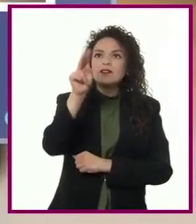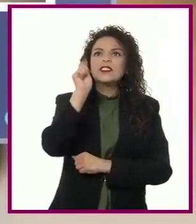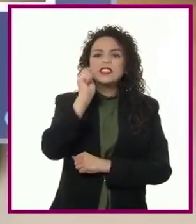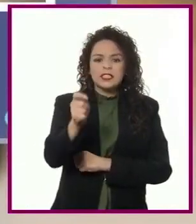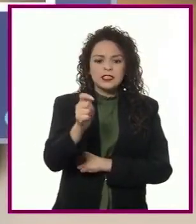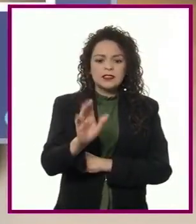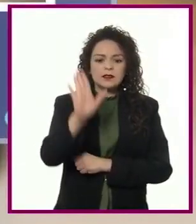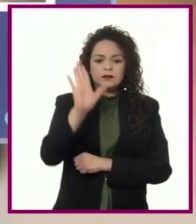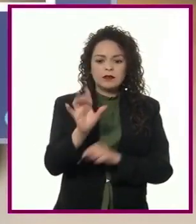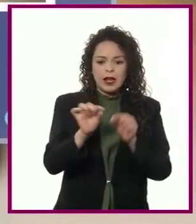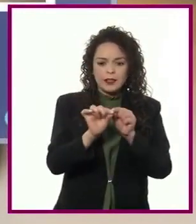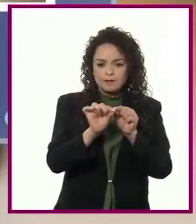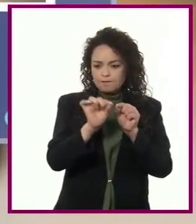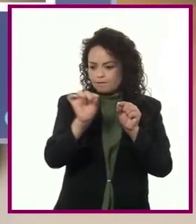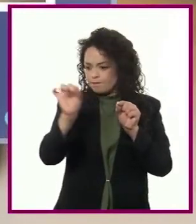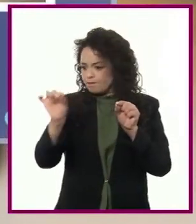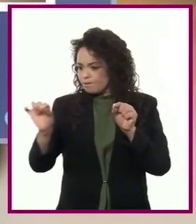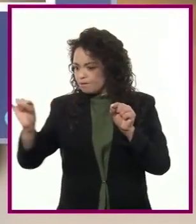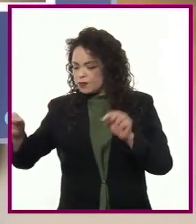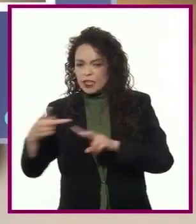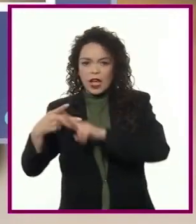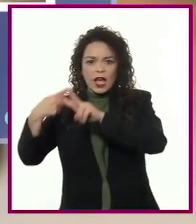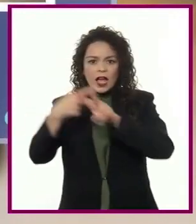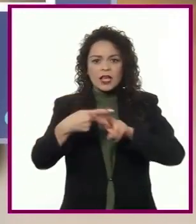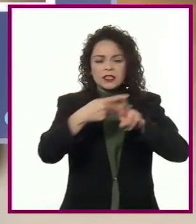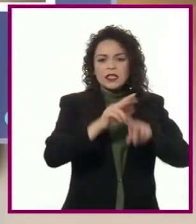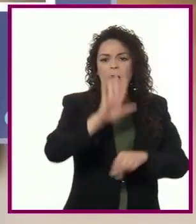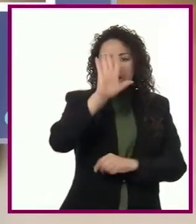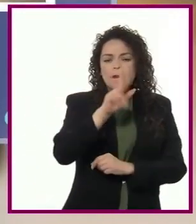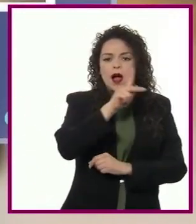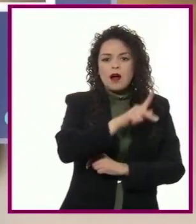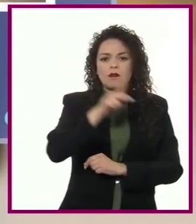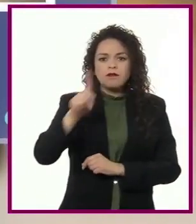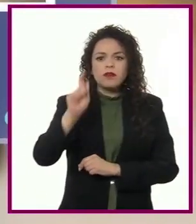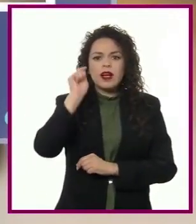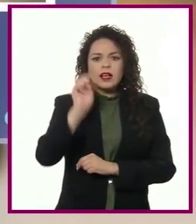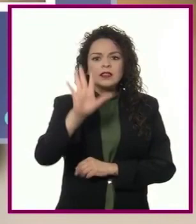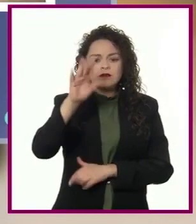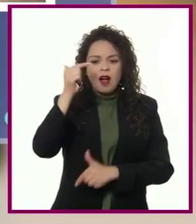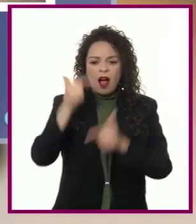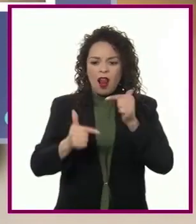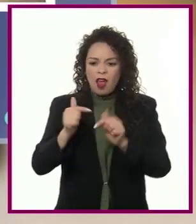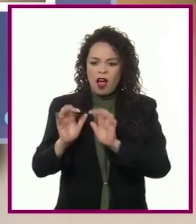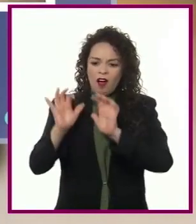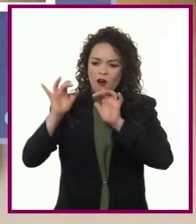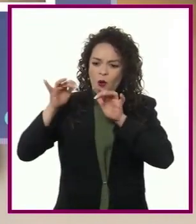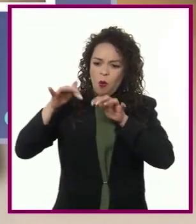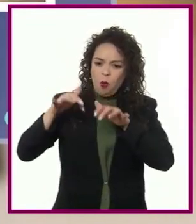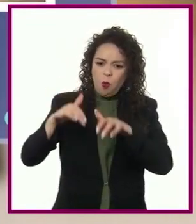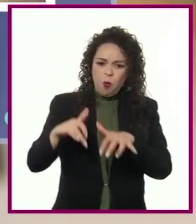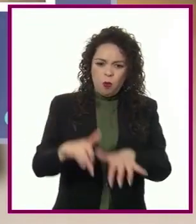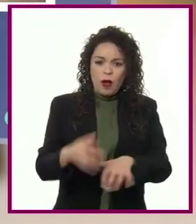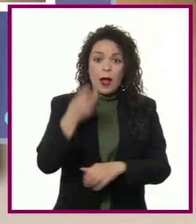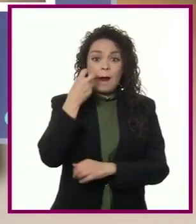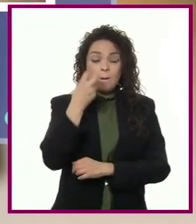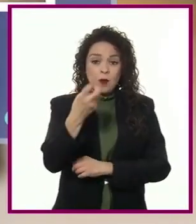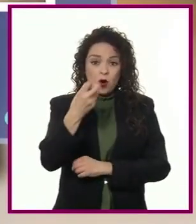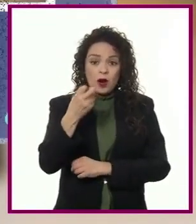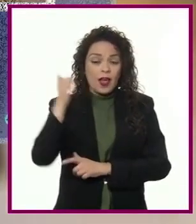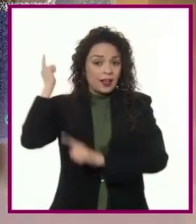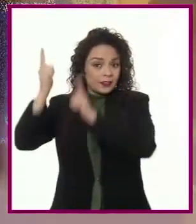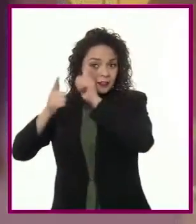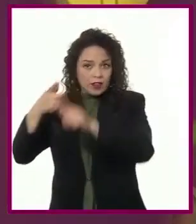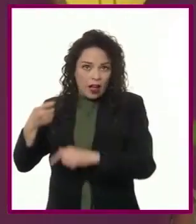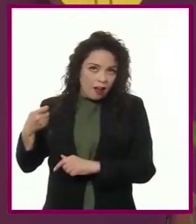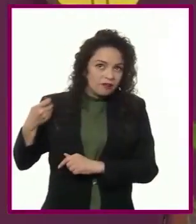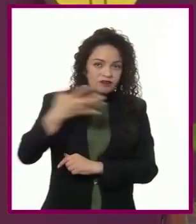una línea de estrellas muy similares a una cascada de leche. De ahí que los griegos la llamaron Vía